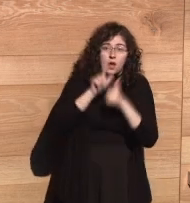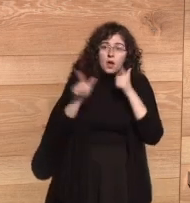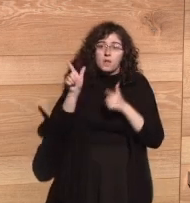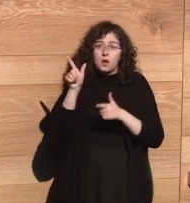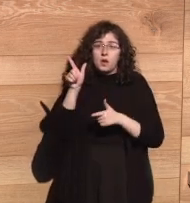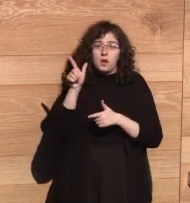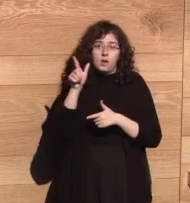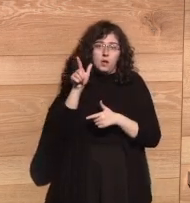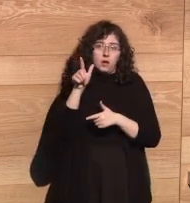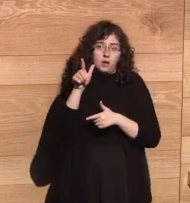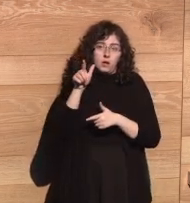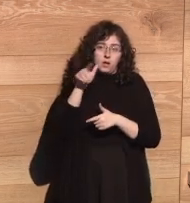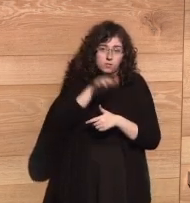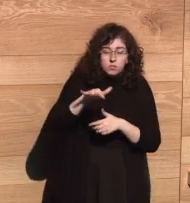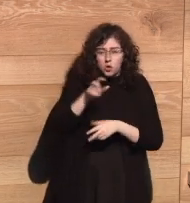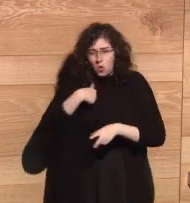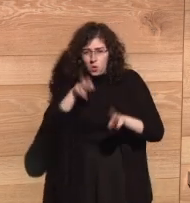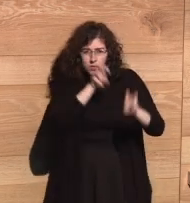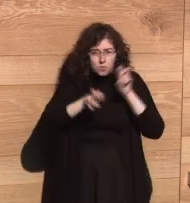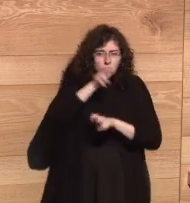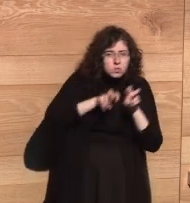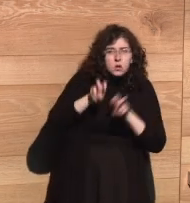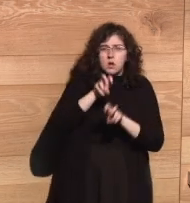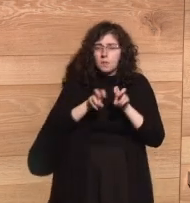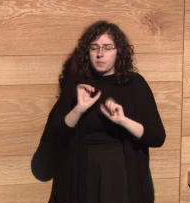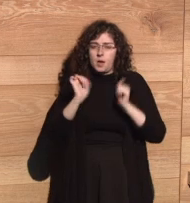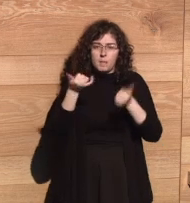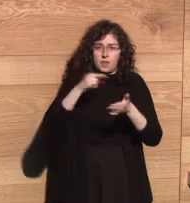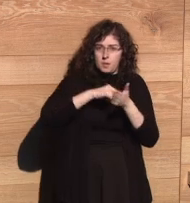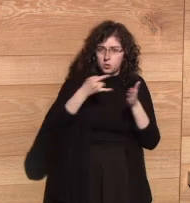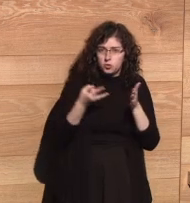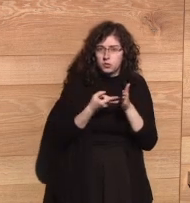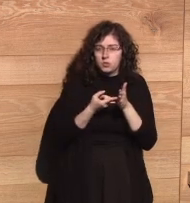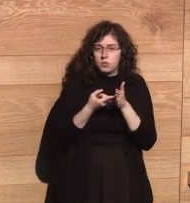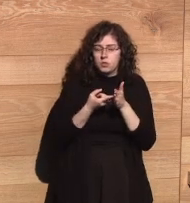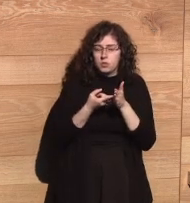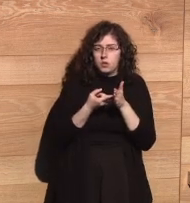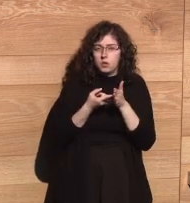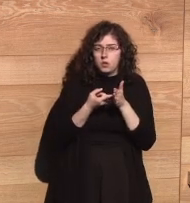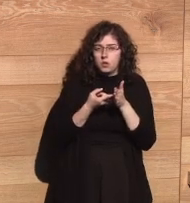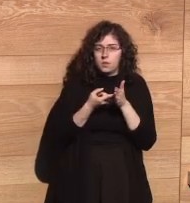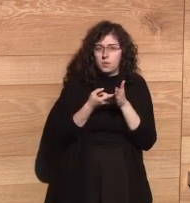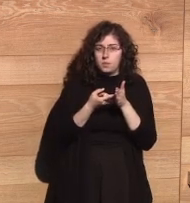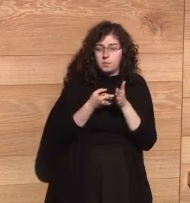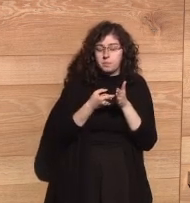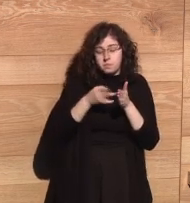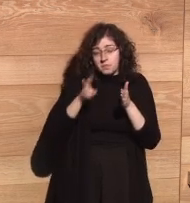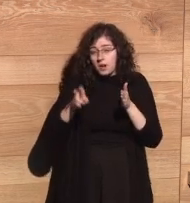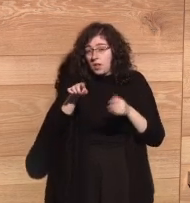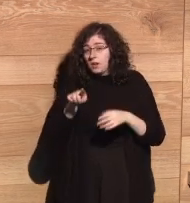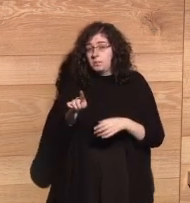hacia a dónde ir y buscaba y empecé a hacer ese proyecto. Y la verdad también fue el primer